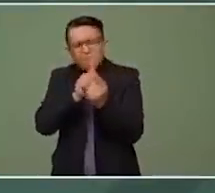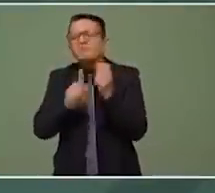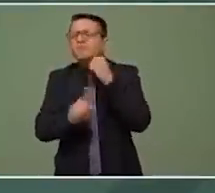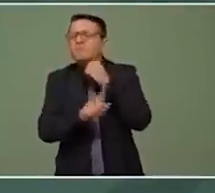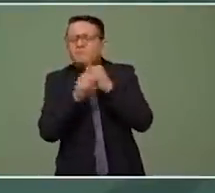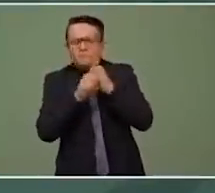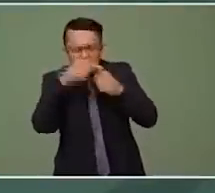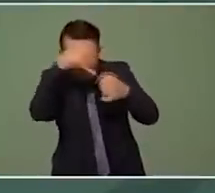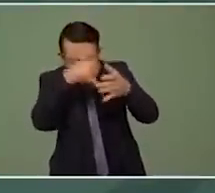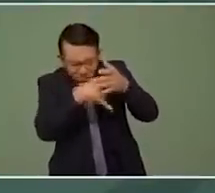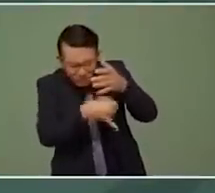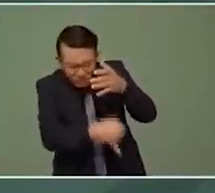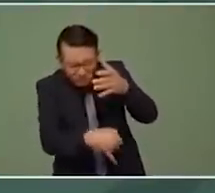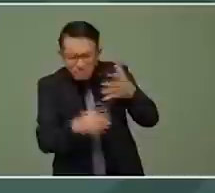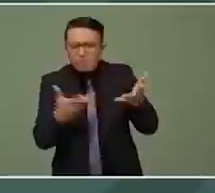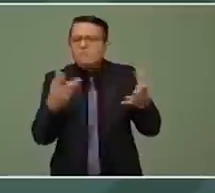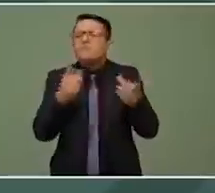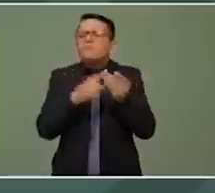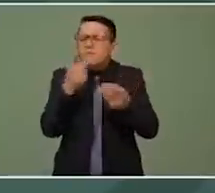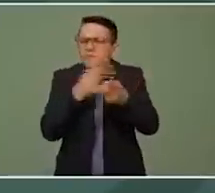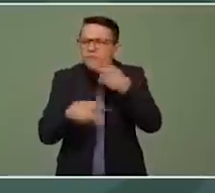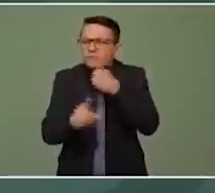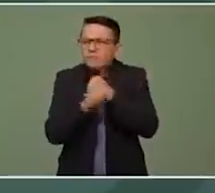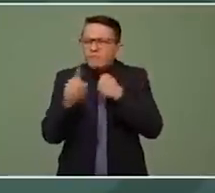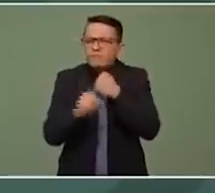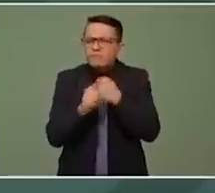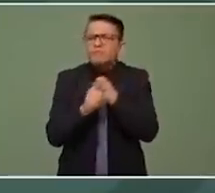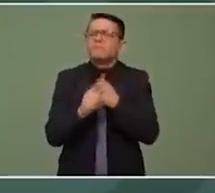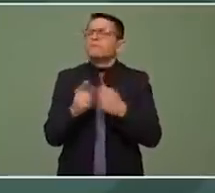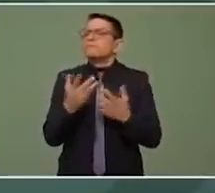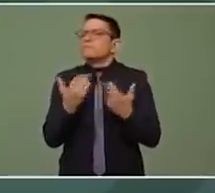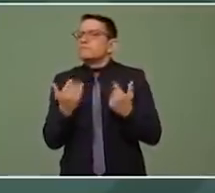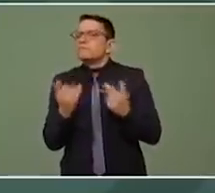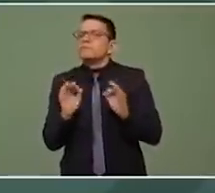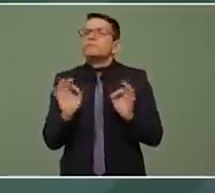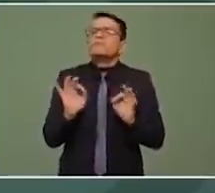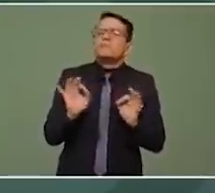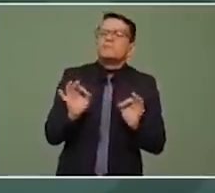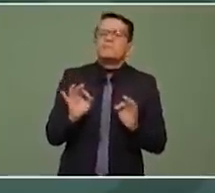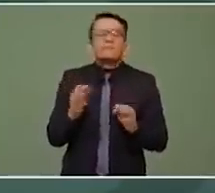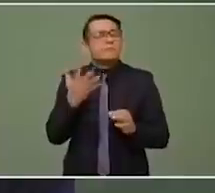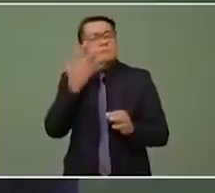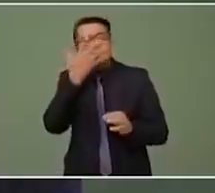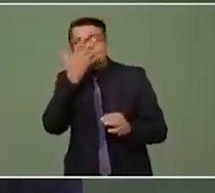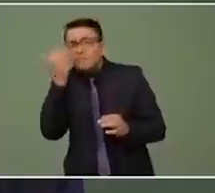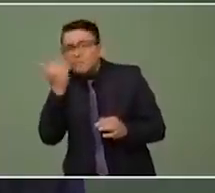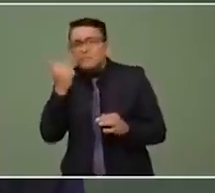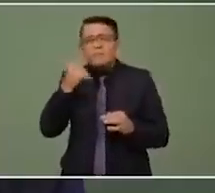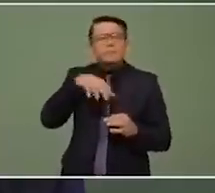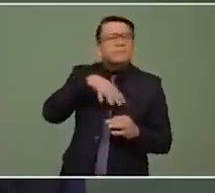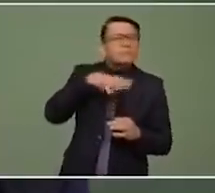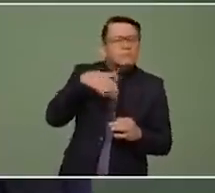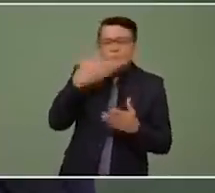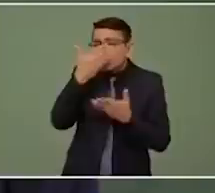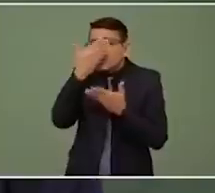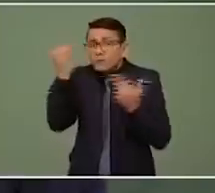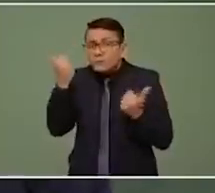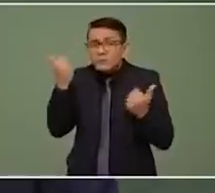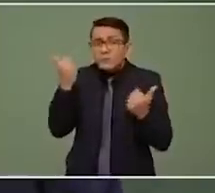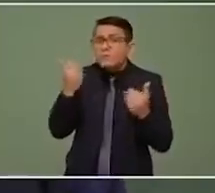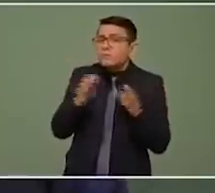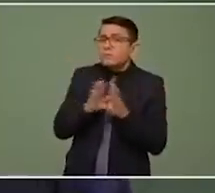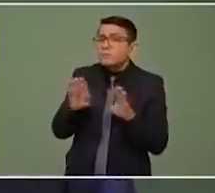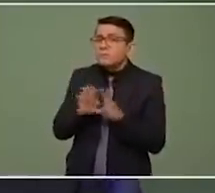inseguridad y la violencia porque si no no se resuelve el problema no podemos apostar sólo a